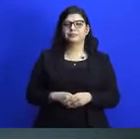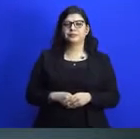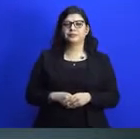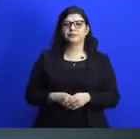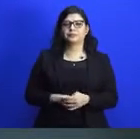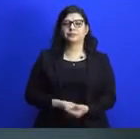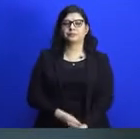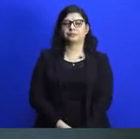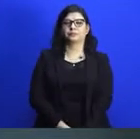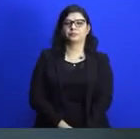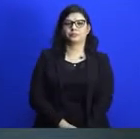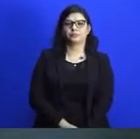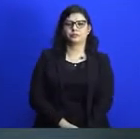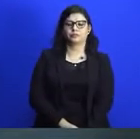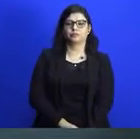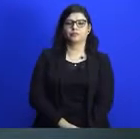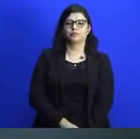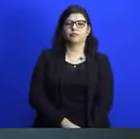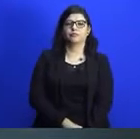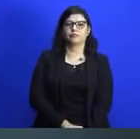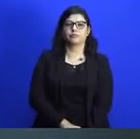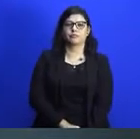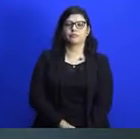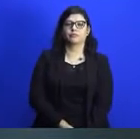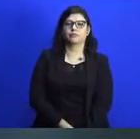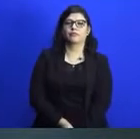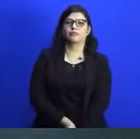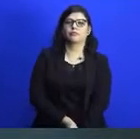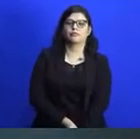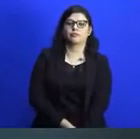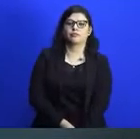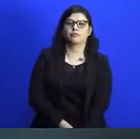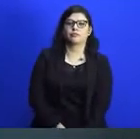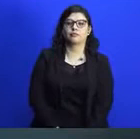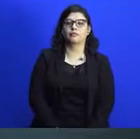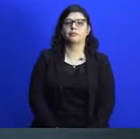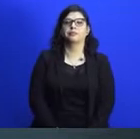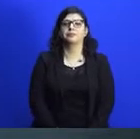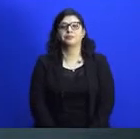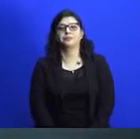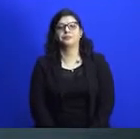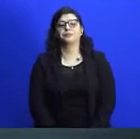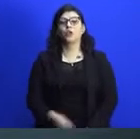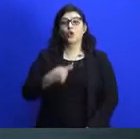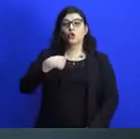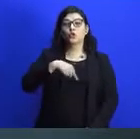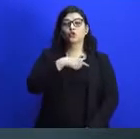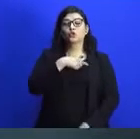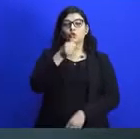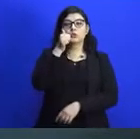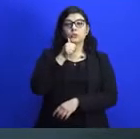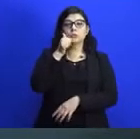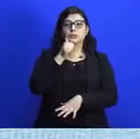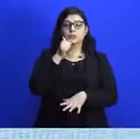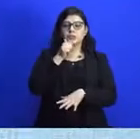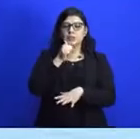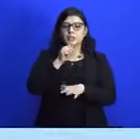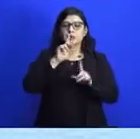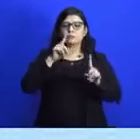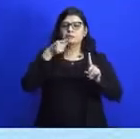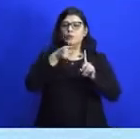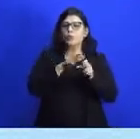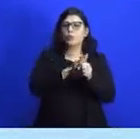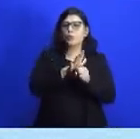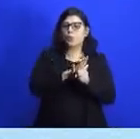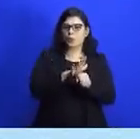hablamos de nuestra razón de existir, de nuestro propósito, pero ni siempre profundizamos en todas